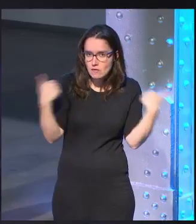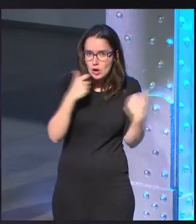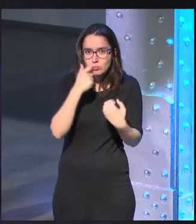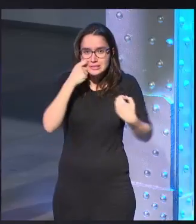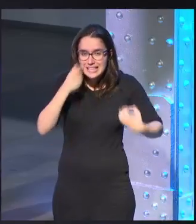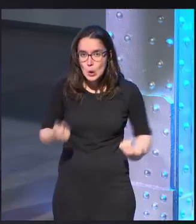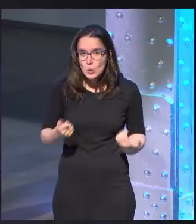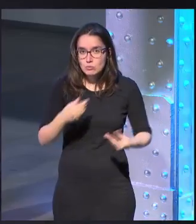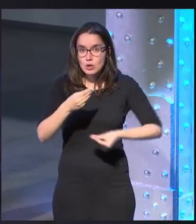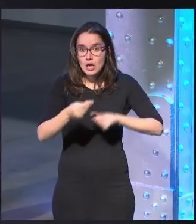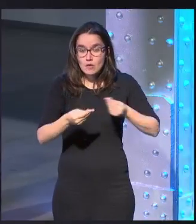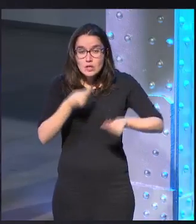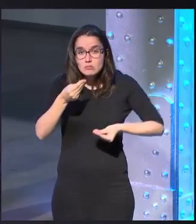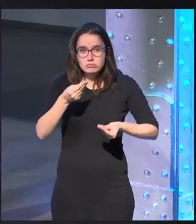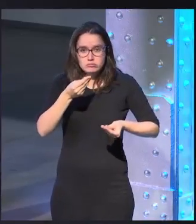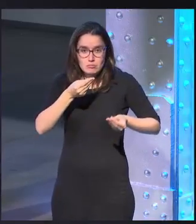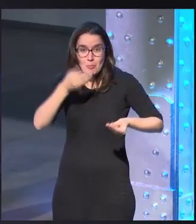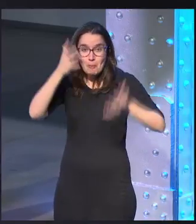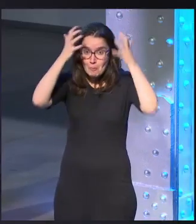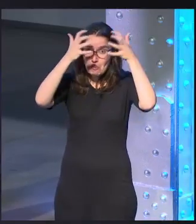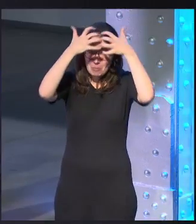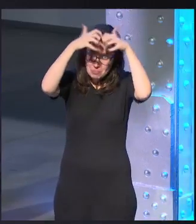porque hacen bueno el mens sana y corpore sano.